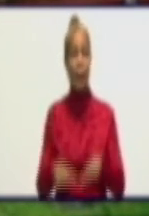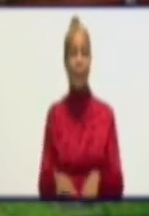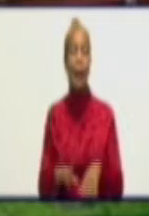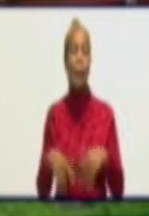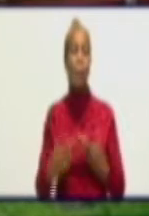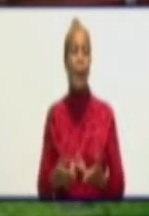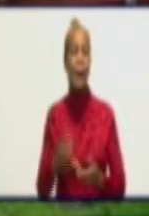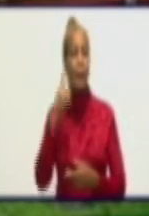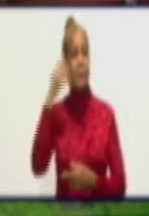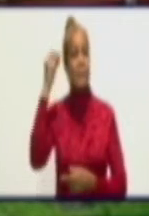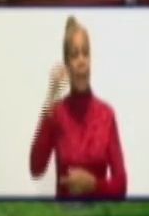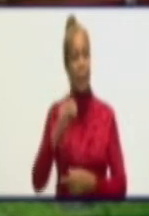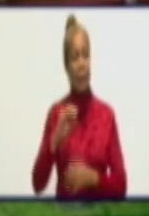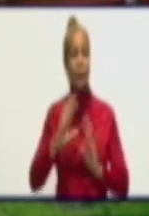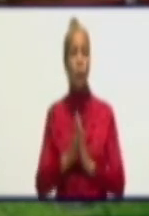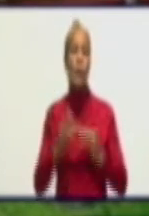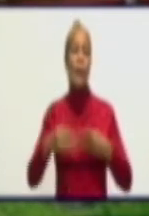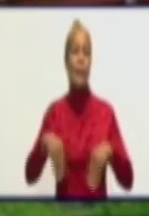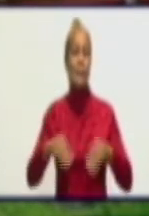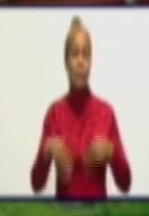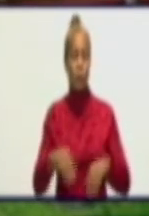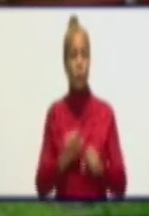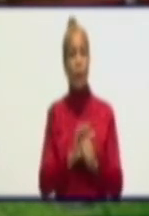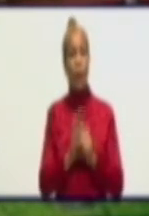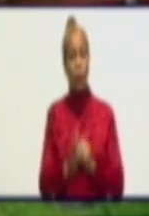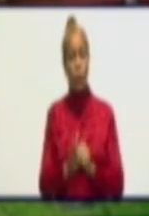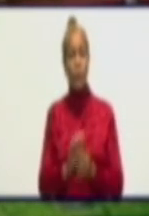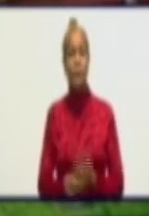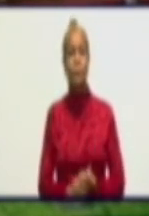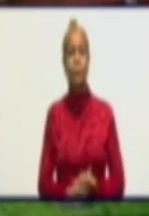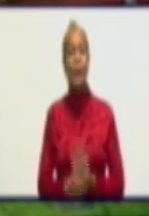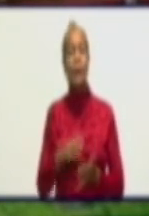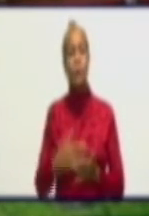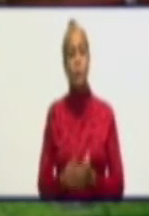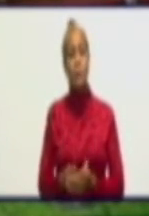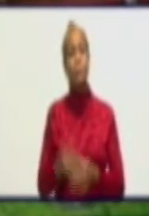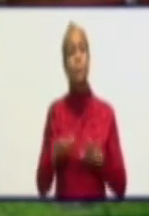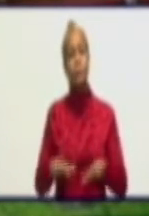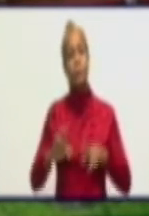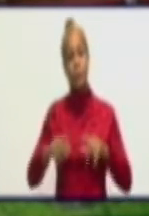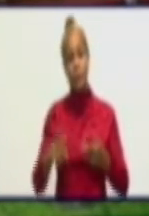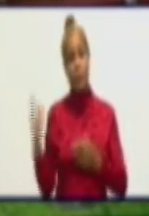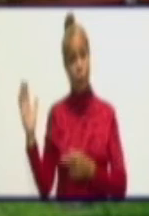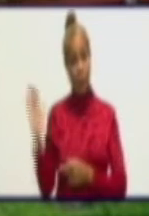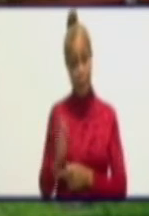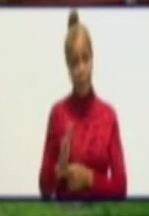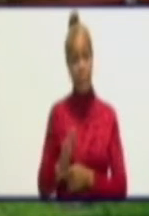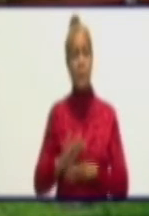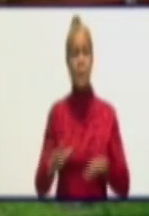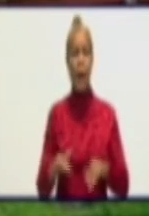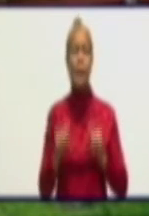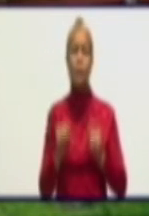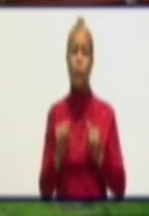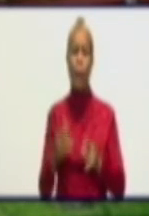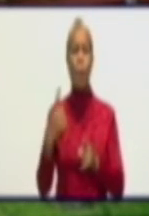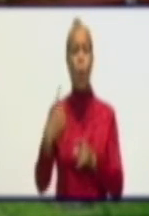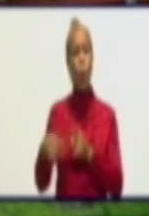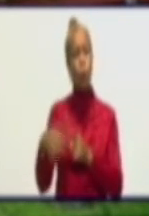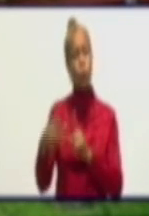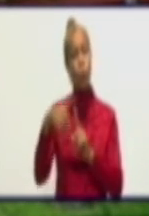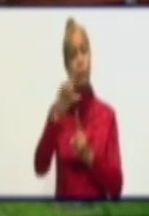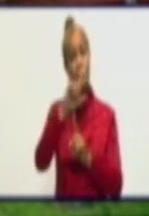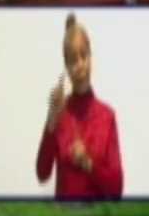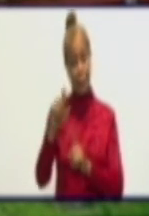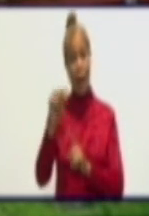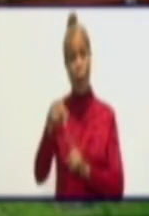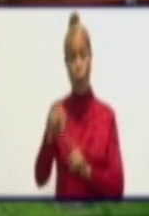de la provincia, que sigue siendo compleja. Vamos a hacer un alto en nuestra conversación. Al retorno ya nos estaremos introduciendo en el tema que nos ocupa en el día de hoy, el